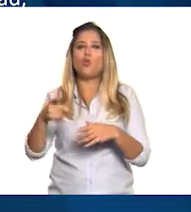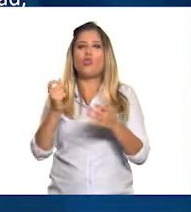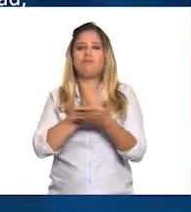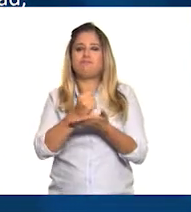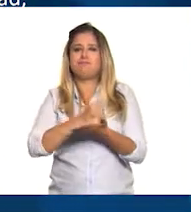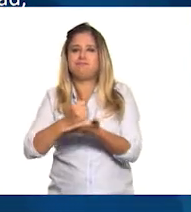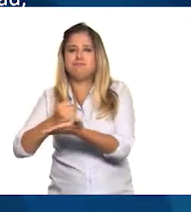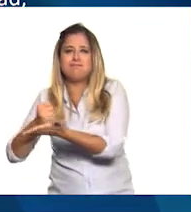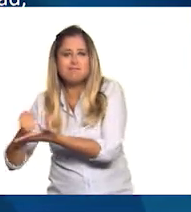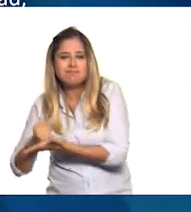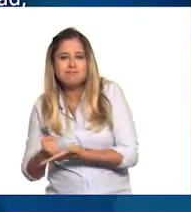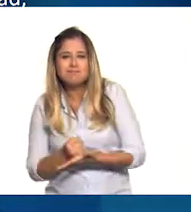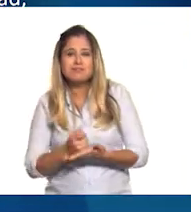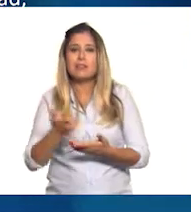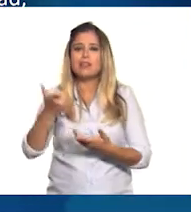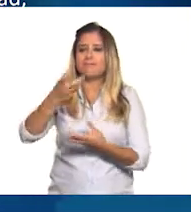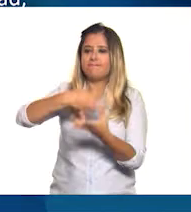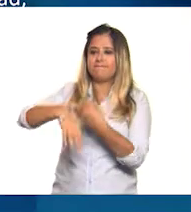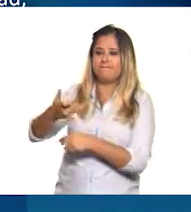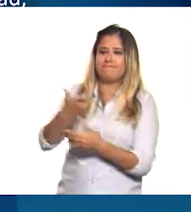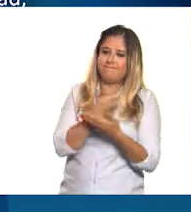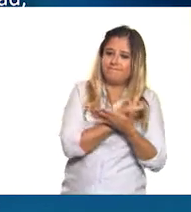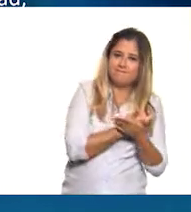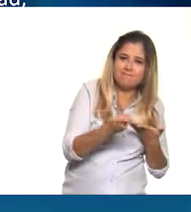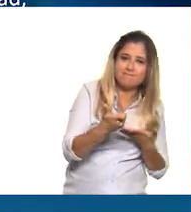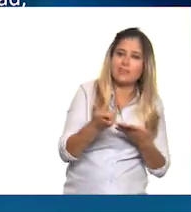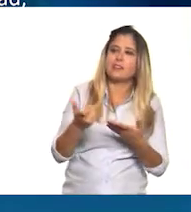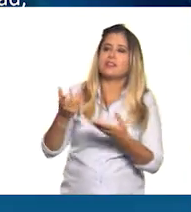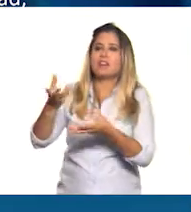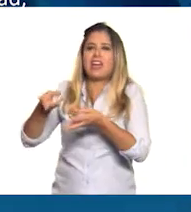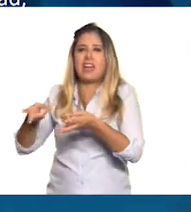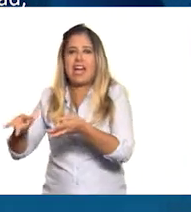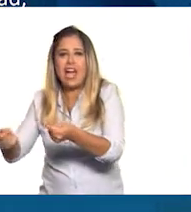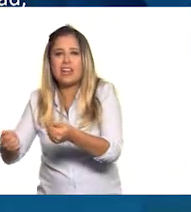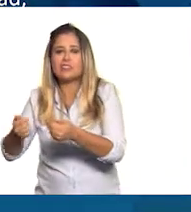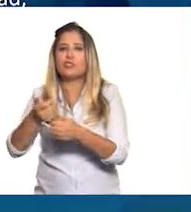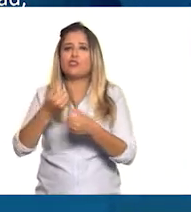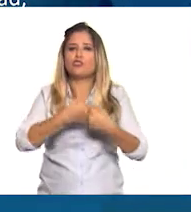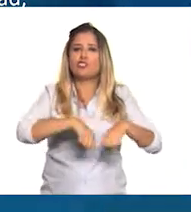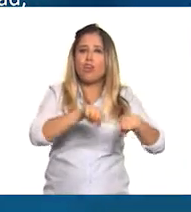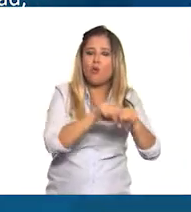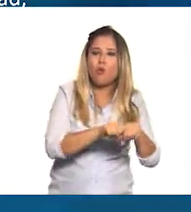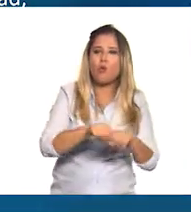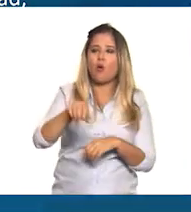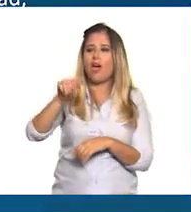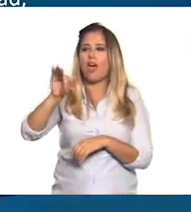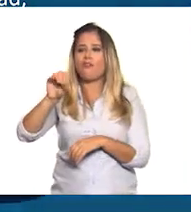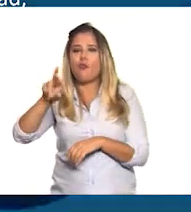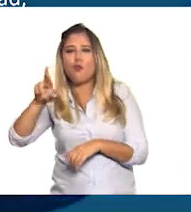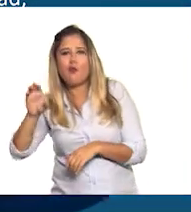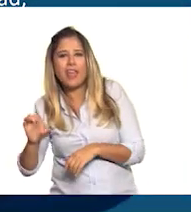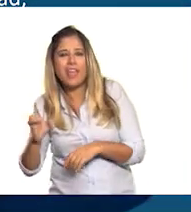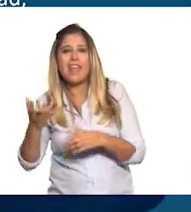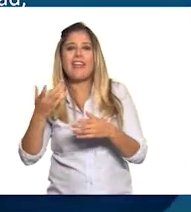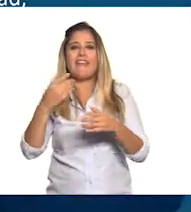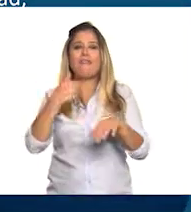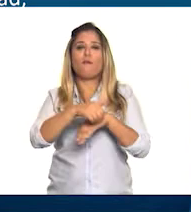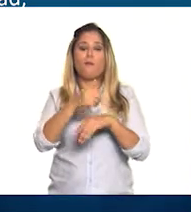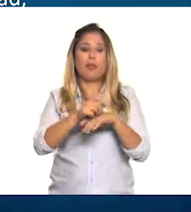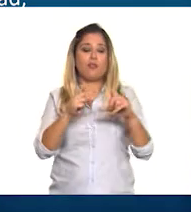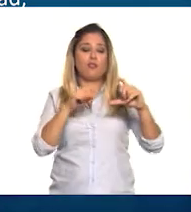crediticio, ingresos y egresos, cuentas bancarias, seguros, afores, fianzas, número de tarjeta de